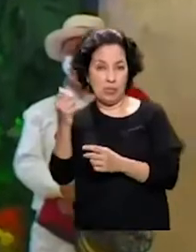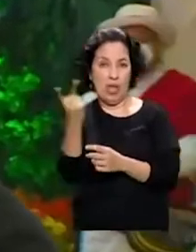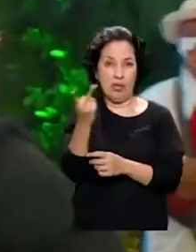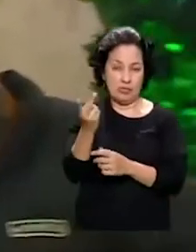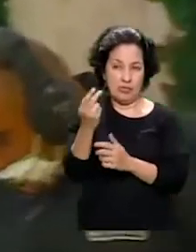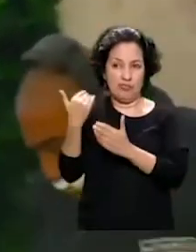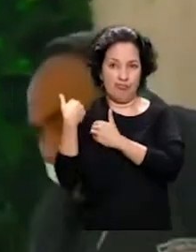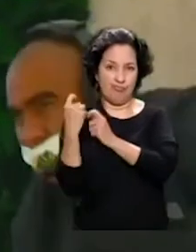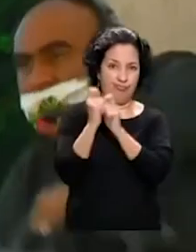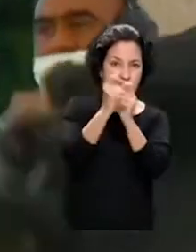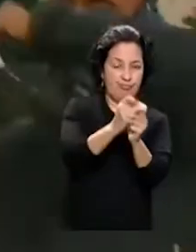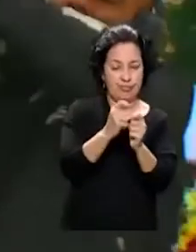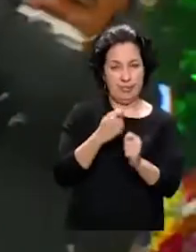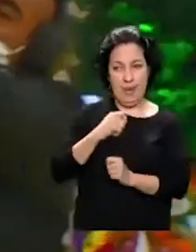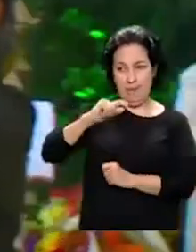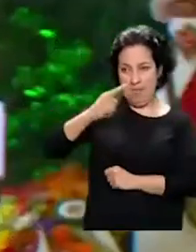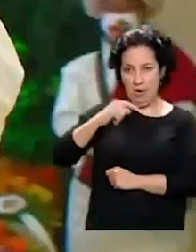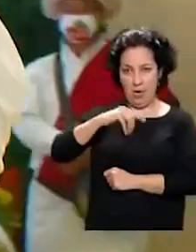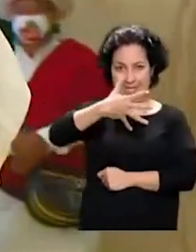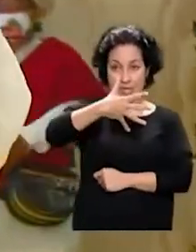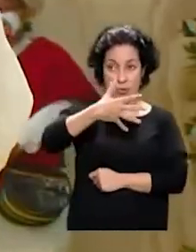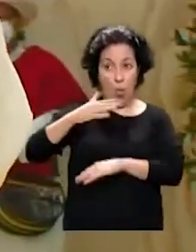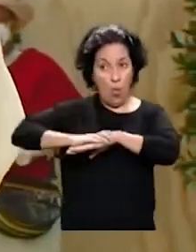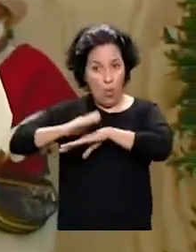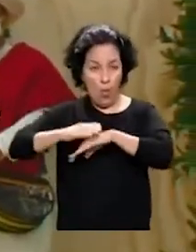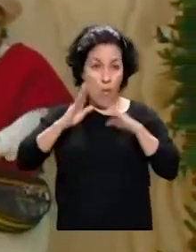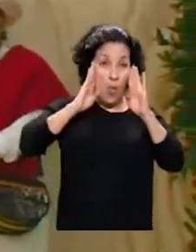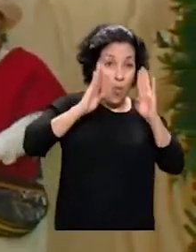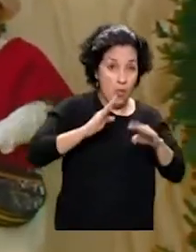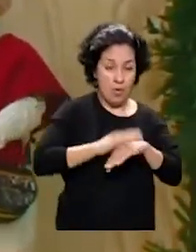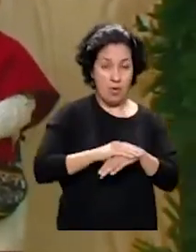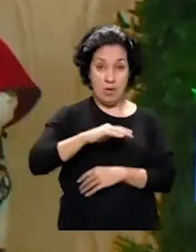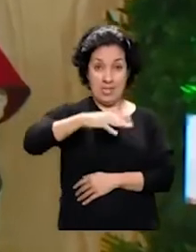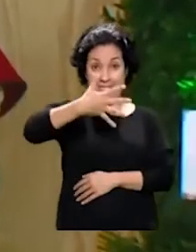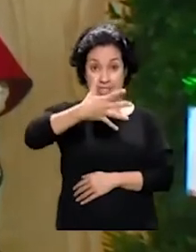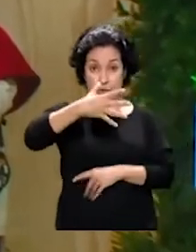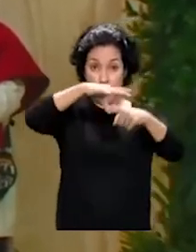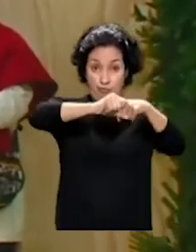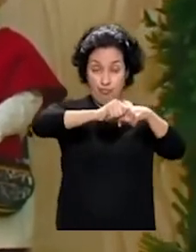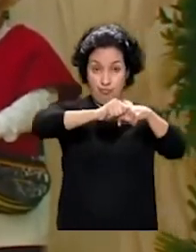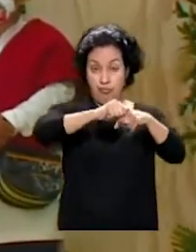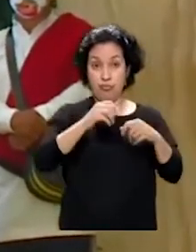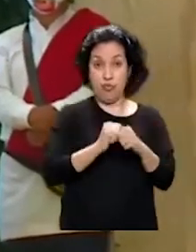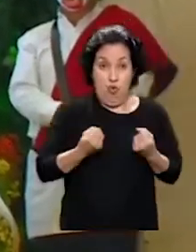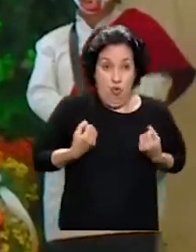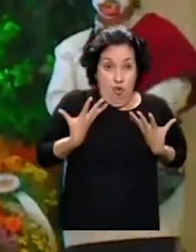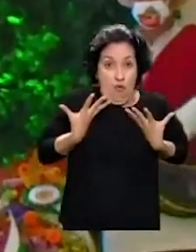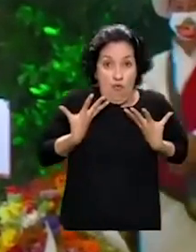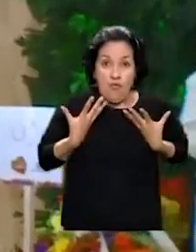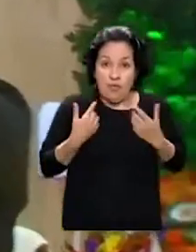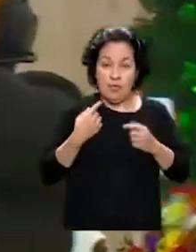Entonces vamos a empezar con el quinto lugar. Atención, quinto puesto, silleta